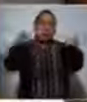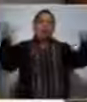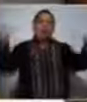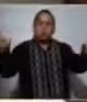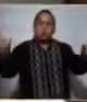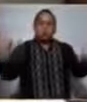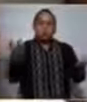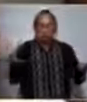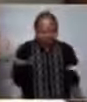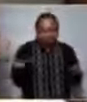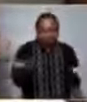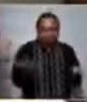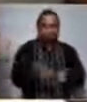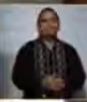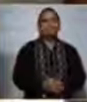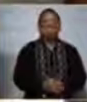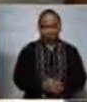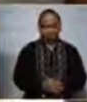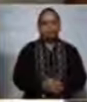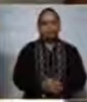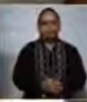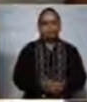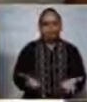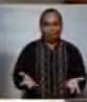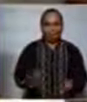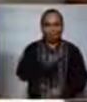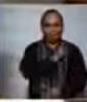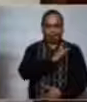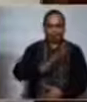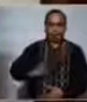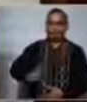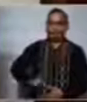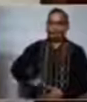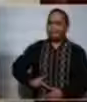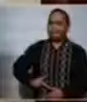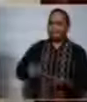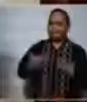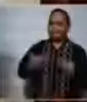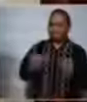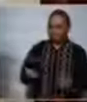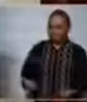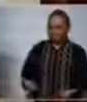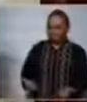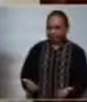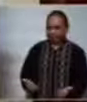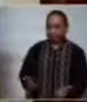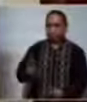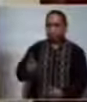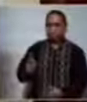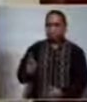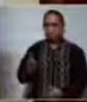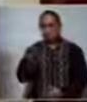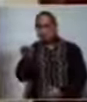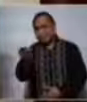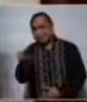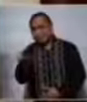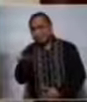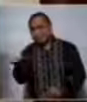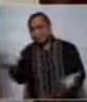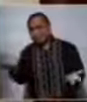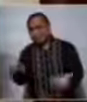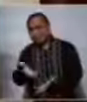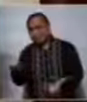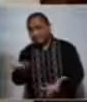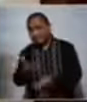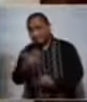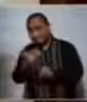mira, si yo entiendo, fíjate, por qué nuestro presidente hace este comentario que dice, no me parece la forma en que se hizo